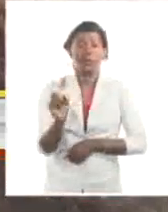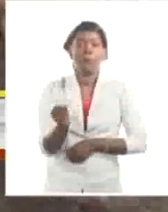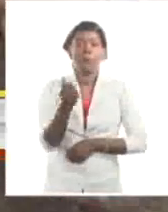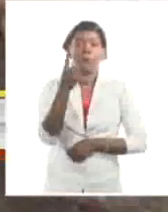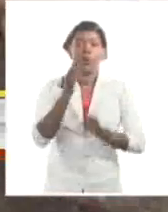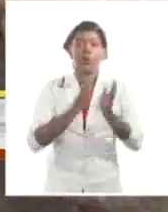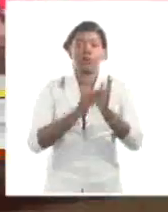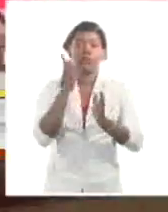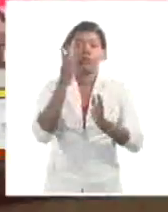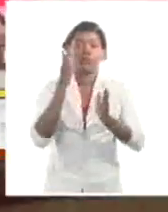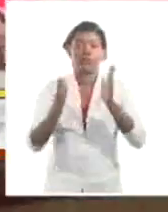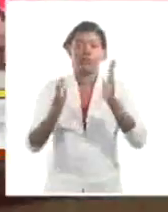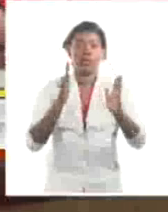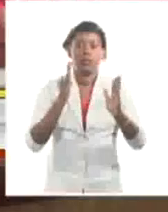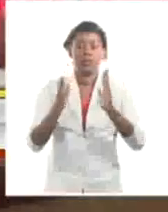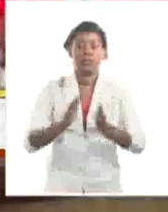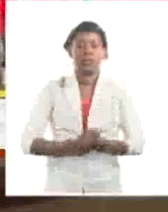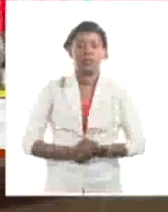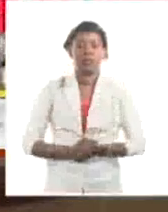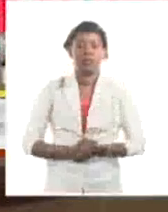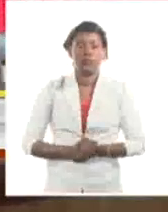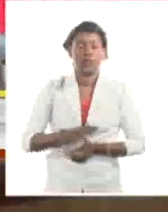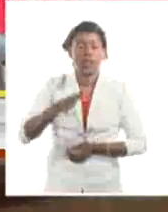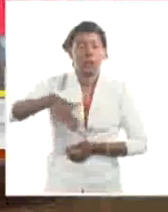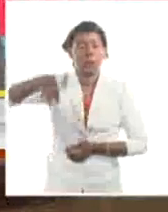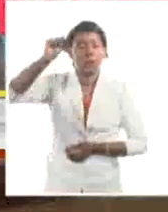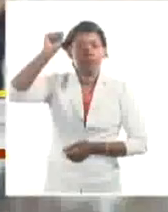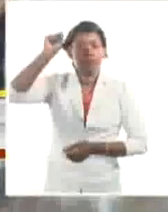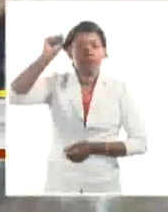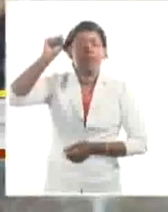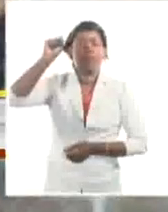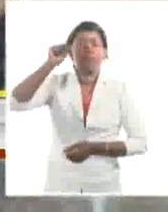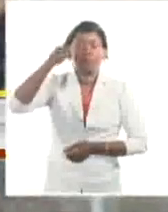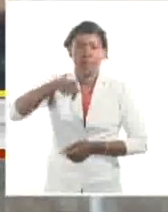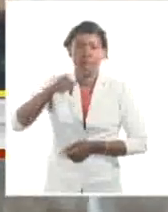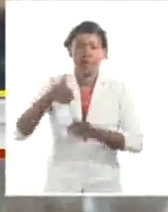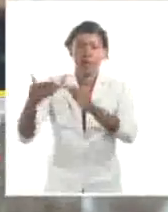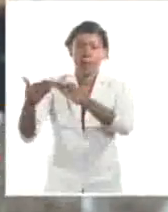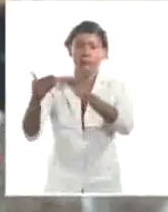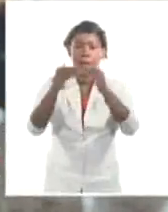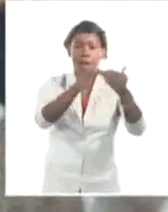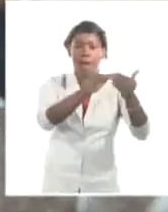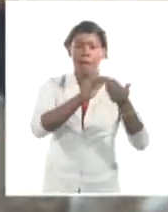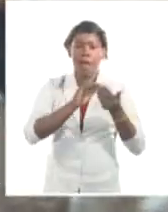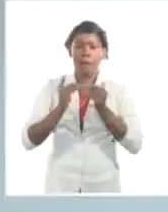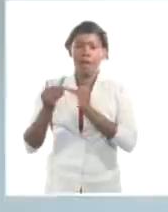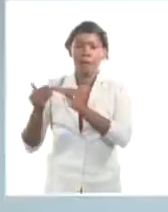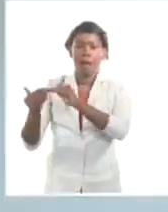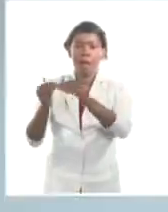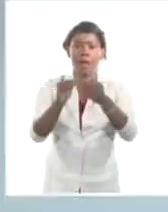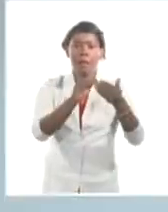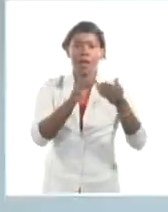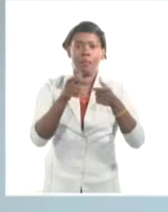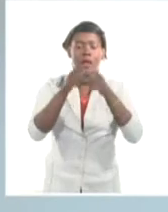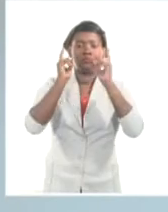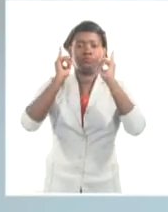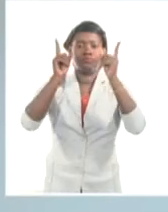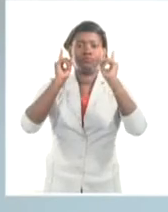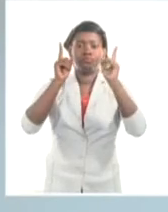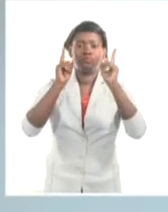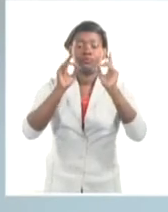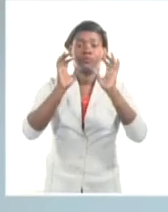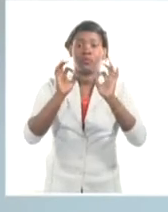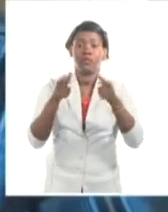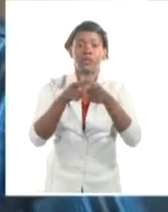como perfeccionar el enfrentamiento fue tema en los debates hoy del sexto pleno del comité Nacional de la